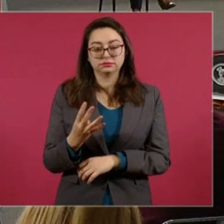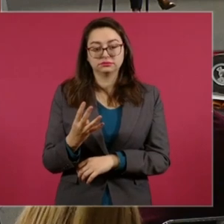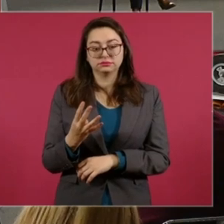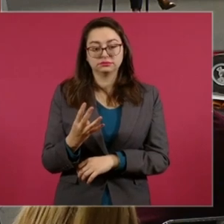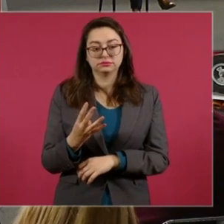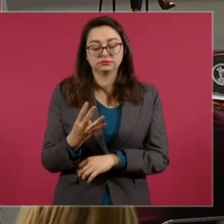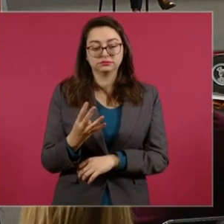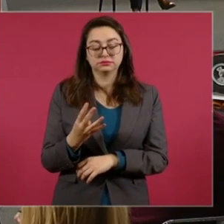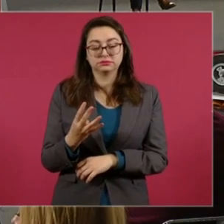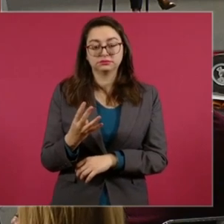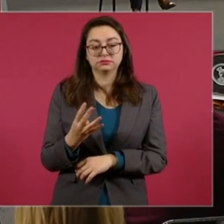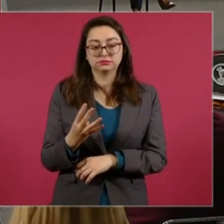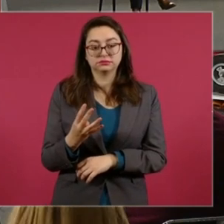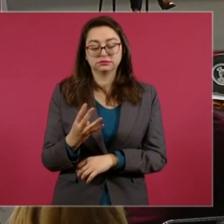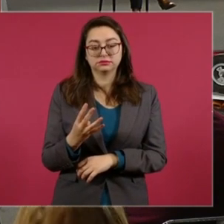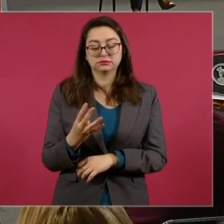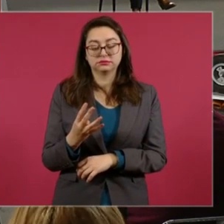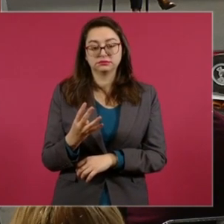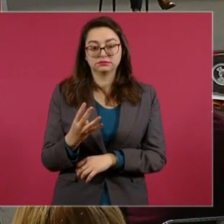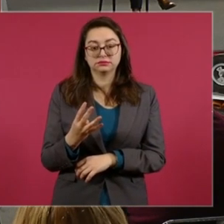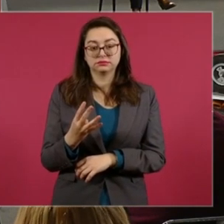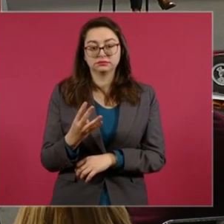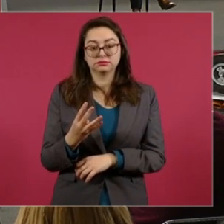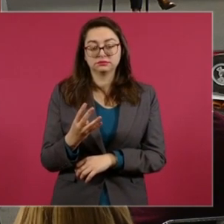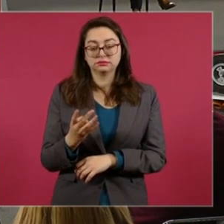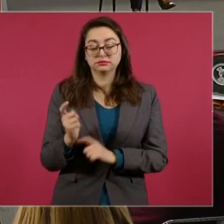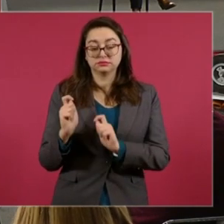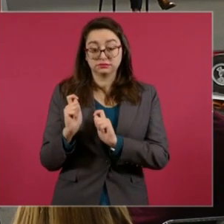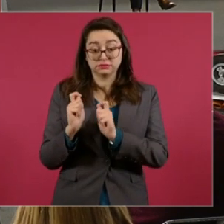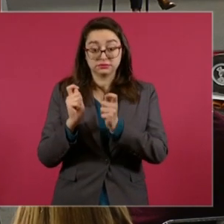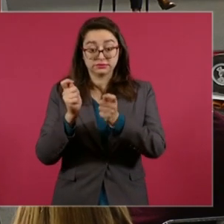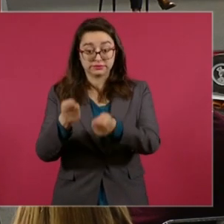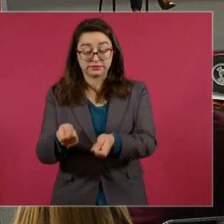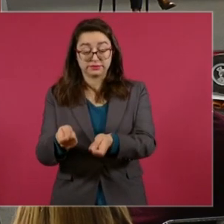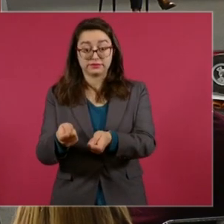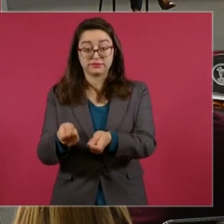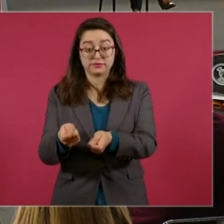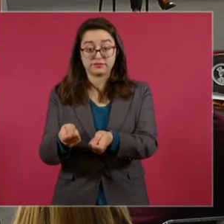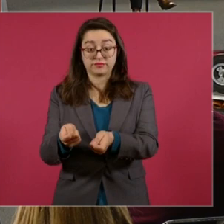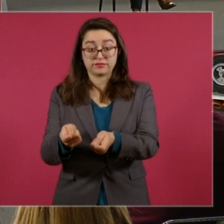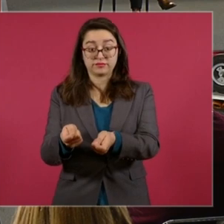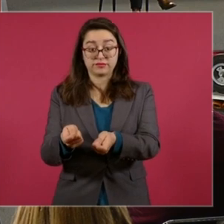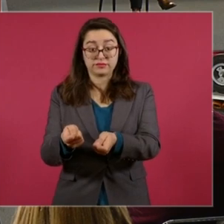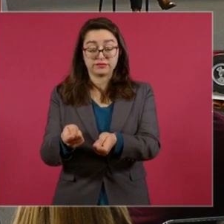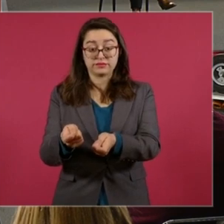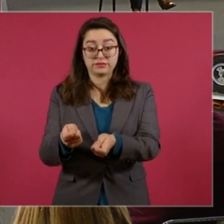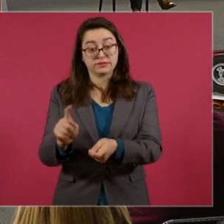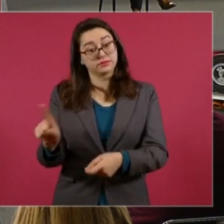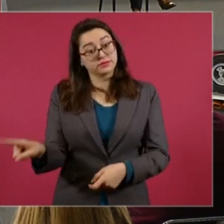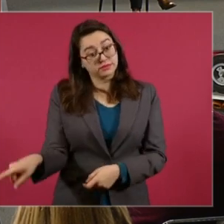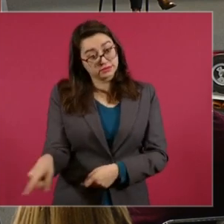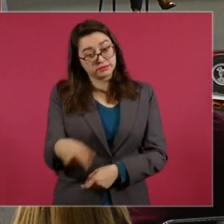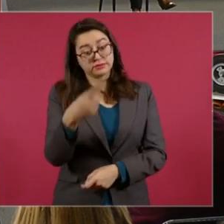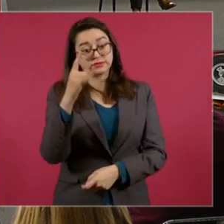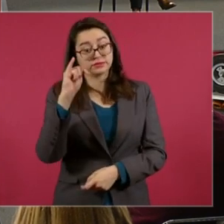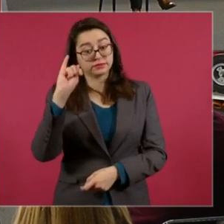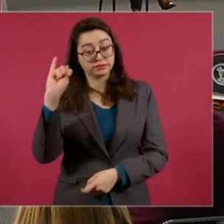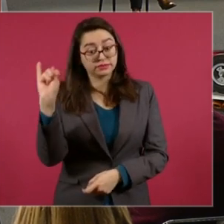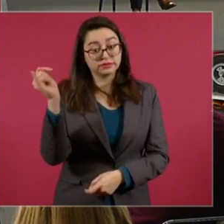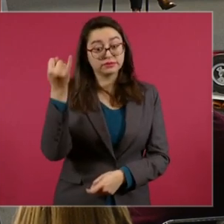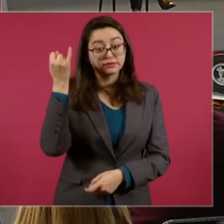1994 había sido comisionado a Tijuana